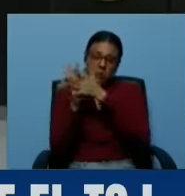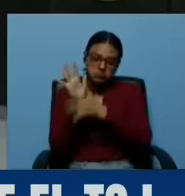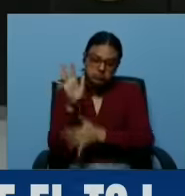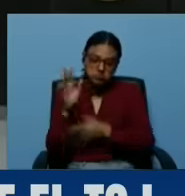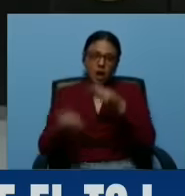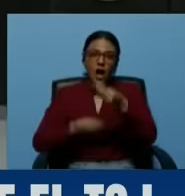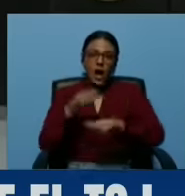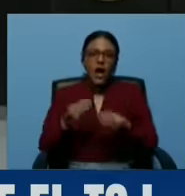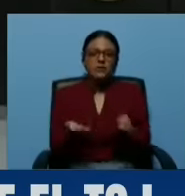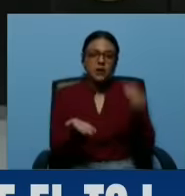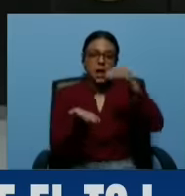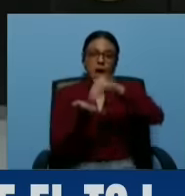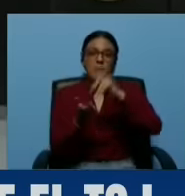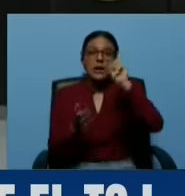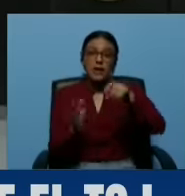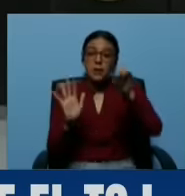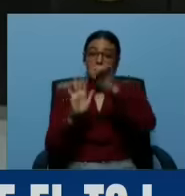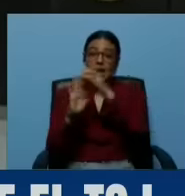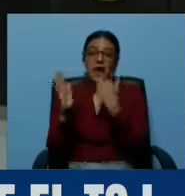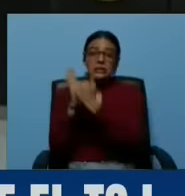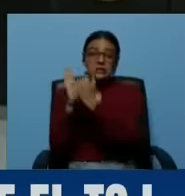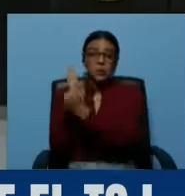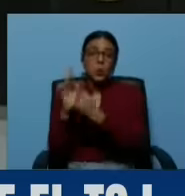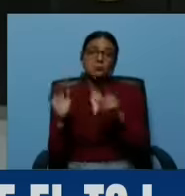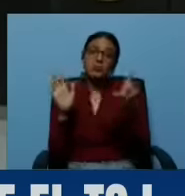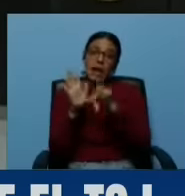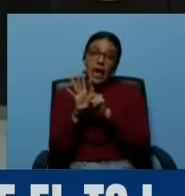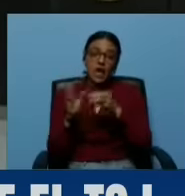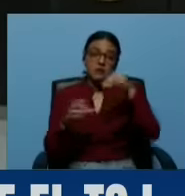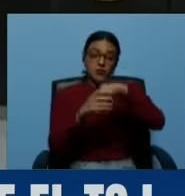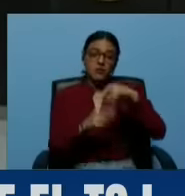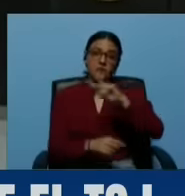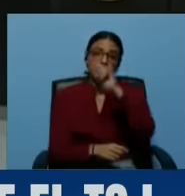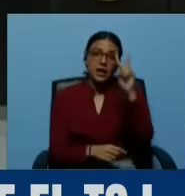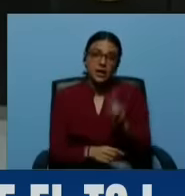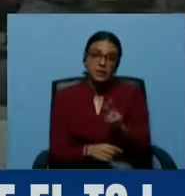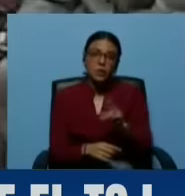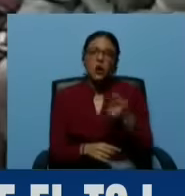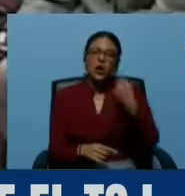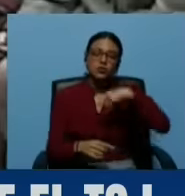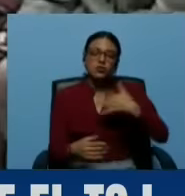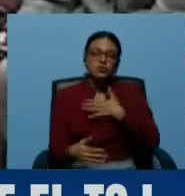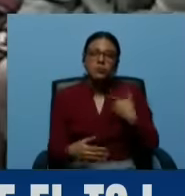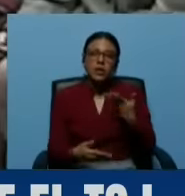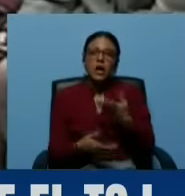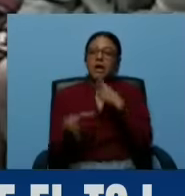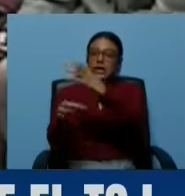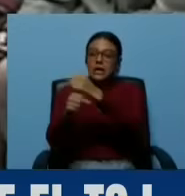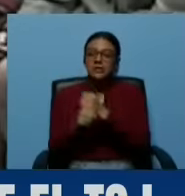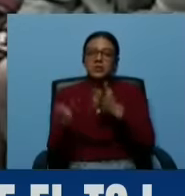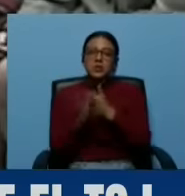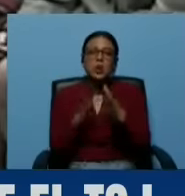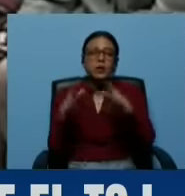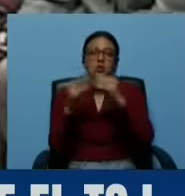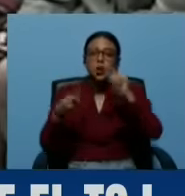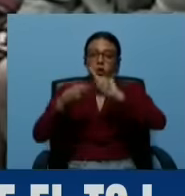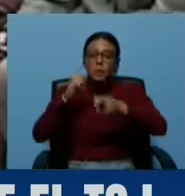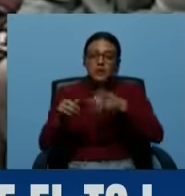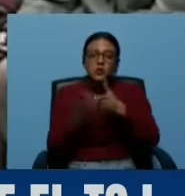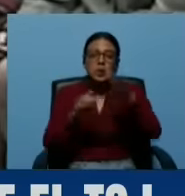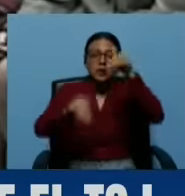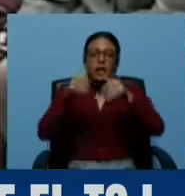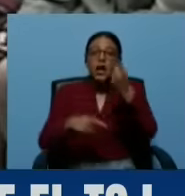por remisión del artículo 98 de la referida Ley Orgánica, a los fines de recibir los instrumentos electorales que se encuentren en posesión